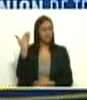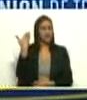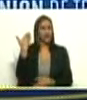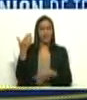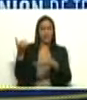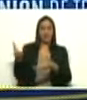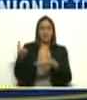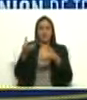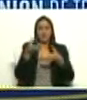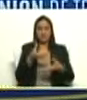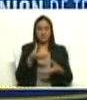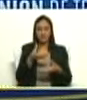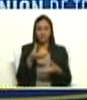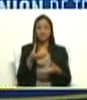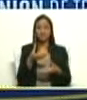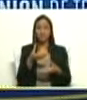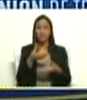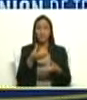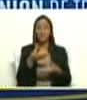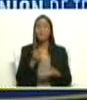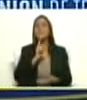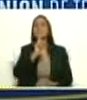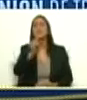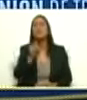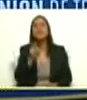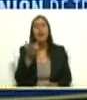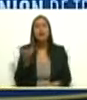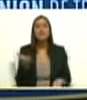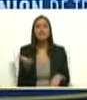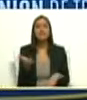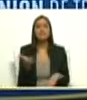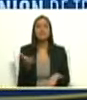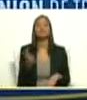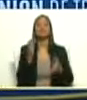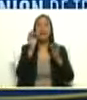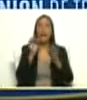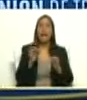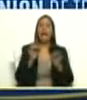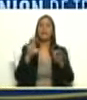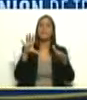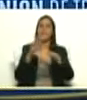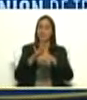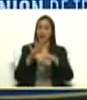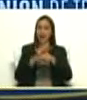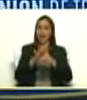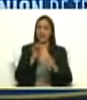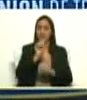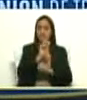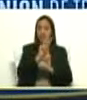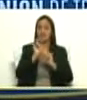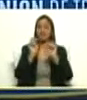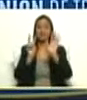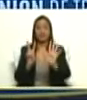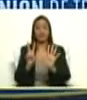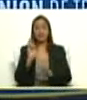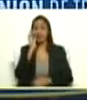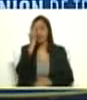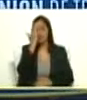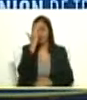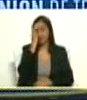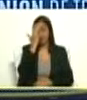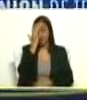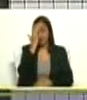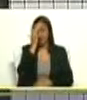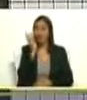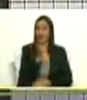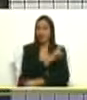intenso cuándo fue martes 27 de febrero a 35 años de la rebelión